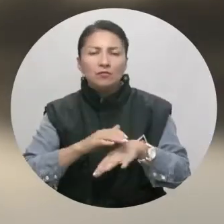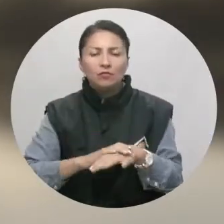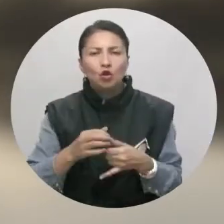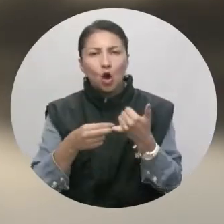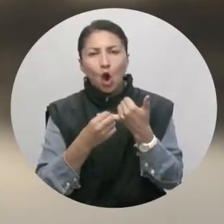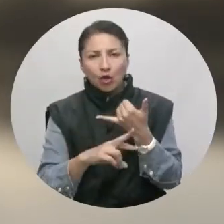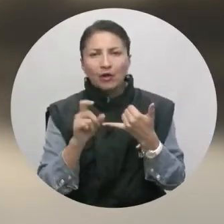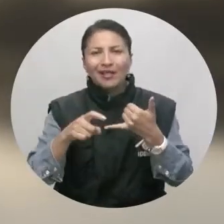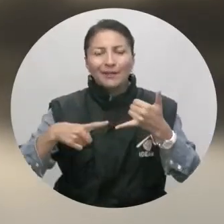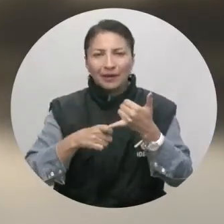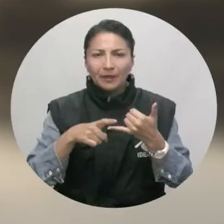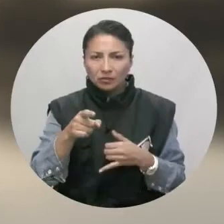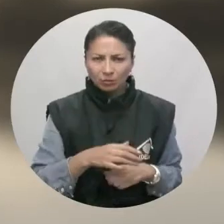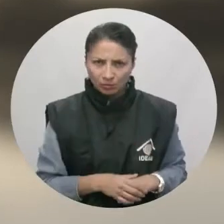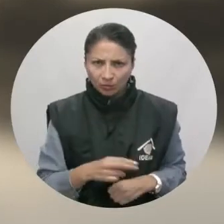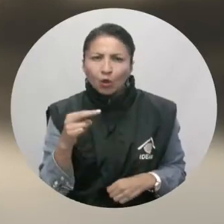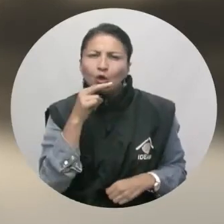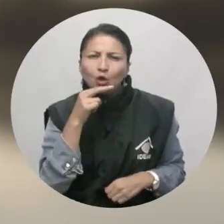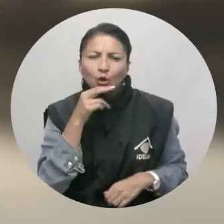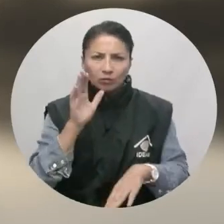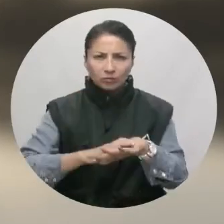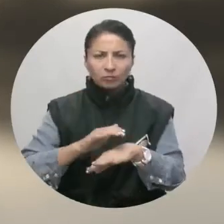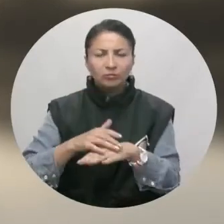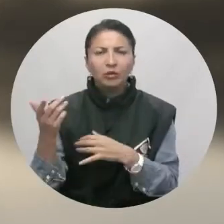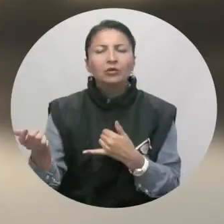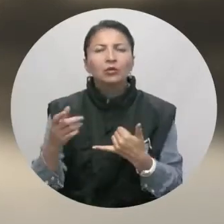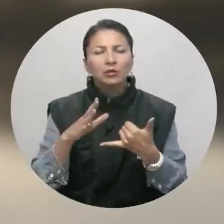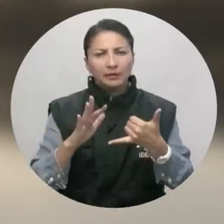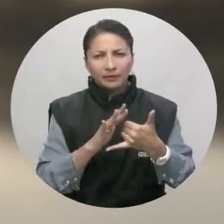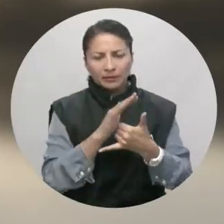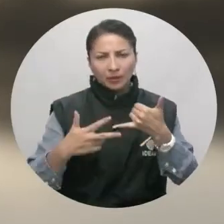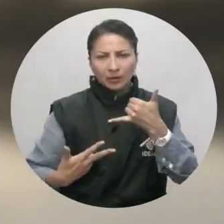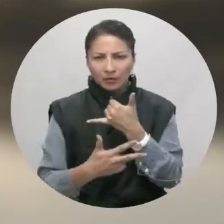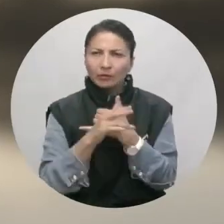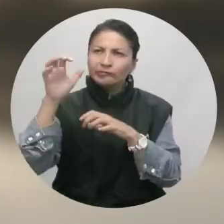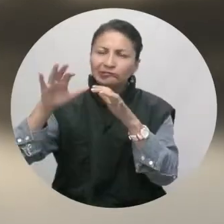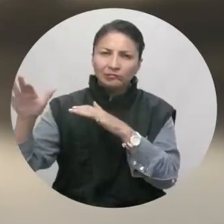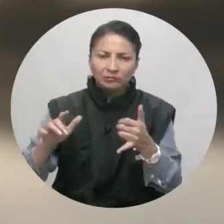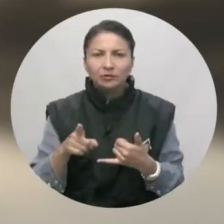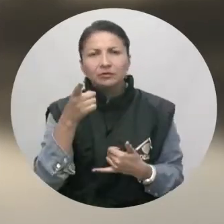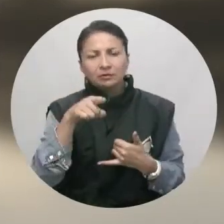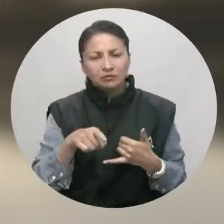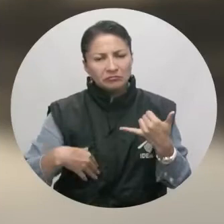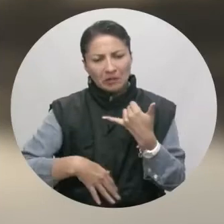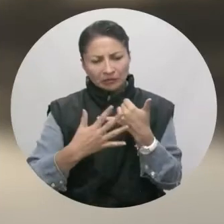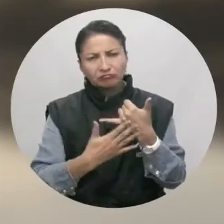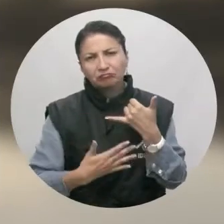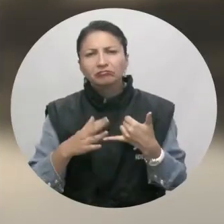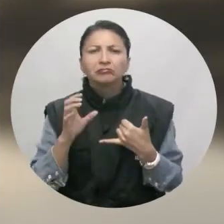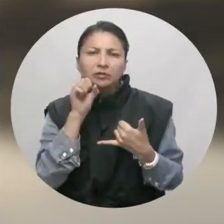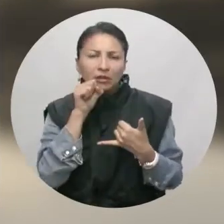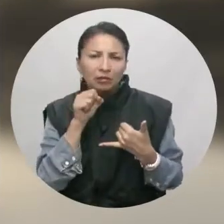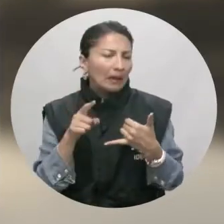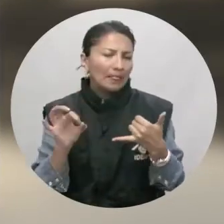andina. Alerta roja por deslizamientos de tierra en las regiones andina de la Orinoquía y en el Pacífico. Alerta naranja por tiempo lluvioso en el